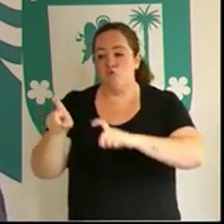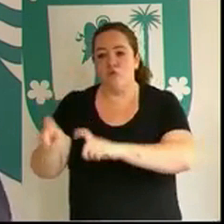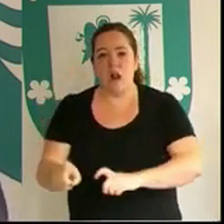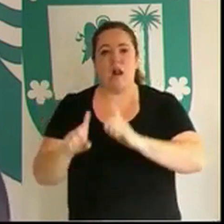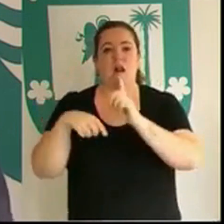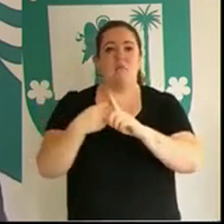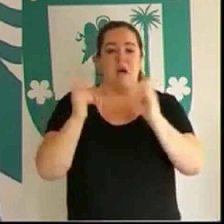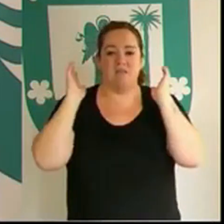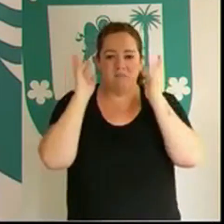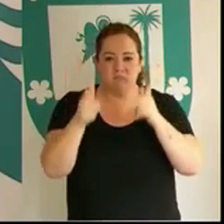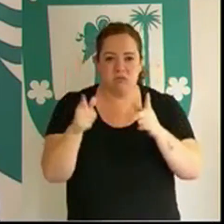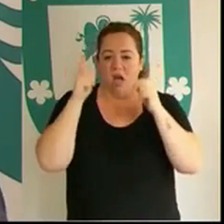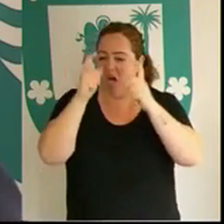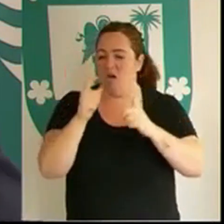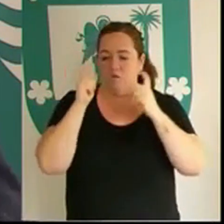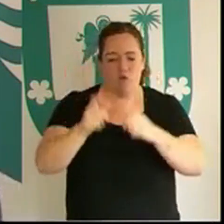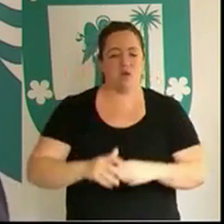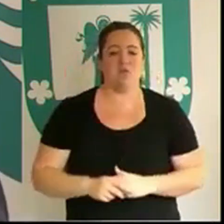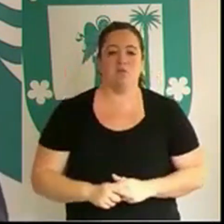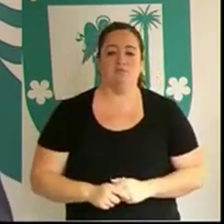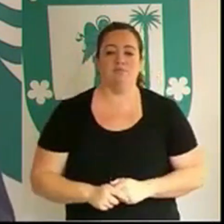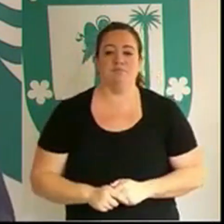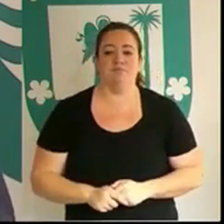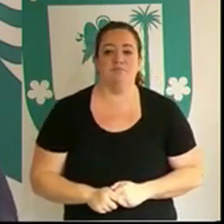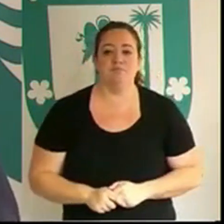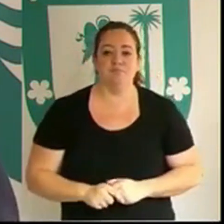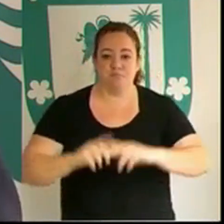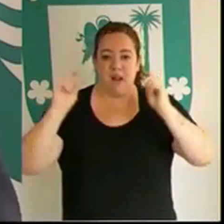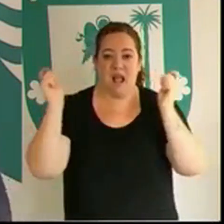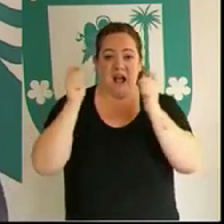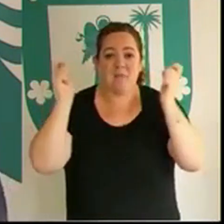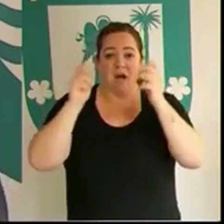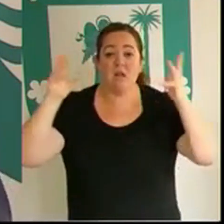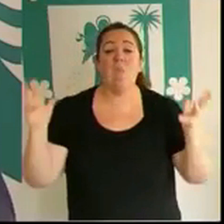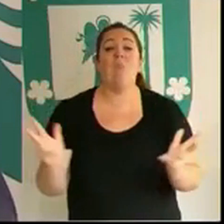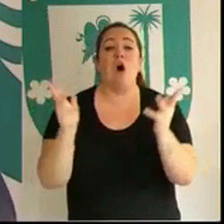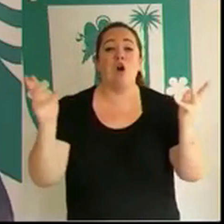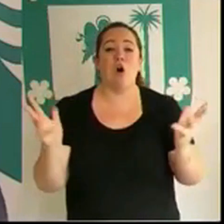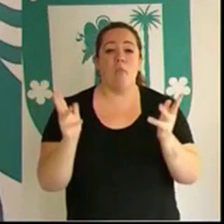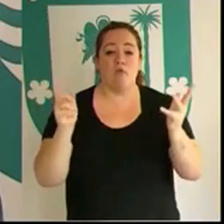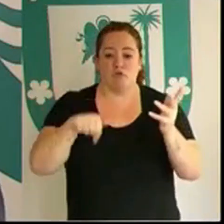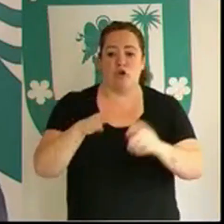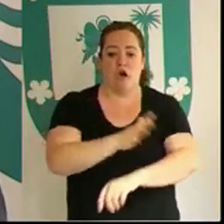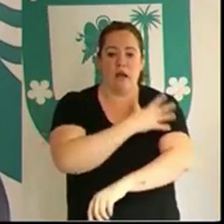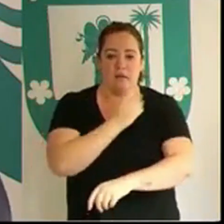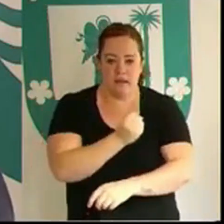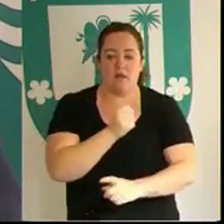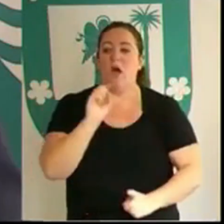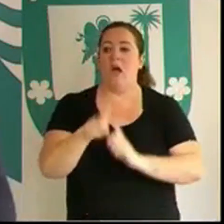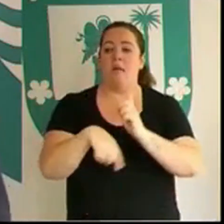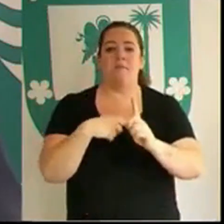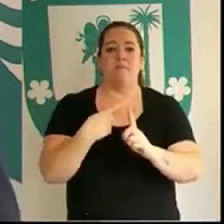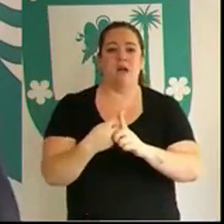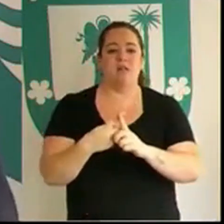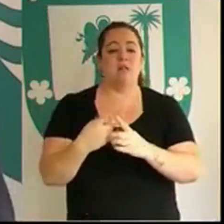Palmero, COCAMPA. Entre todos, con la campaña de promoción que hemos hecho desde este Cabildo y con el arrimar